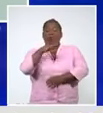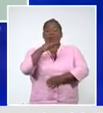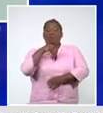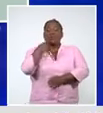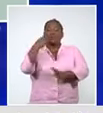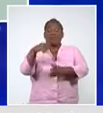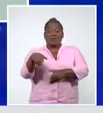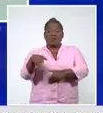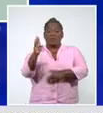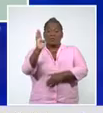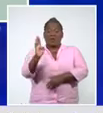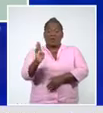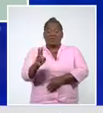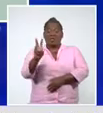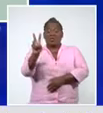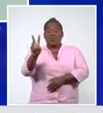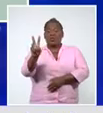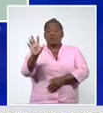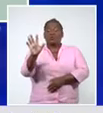con